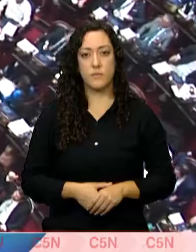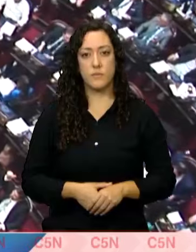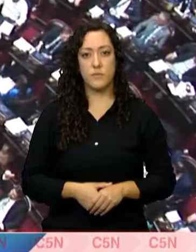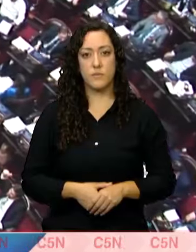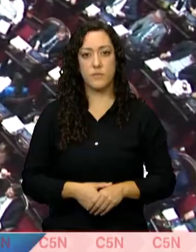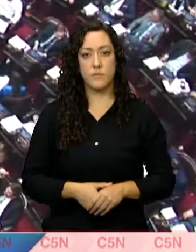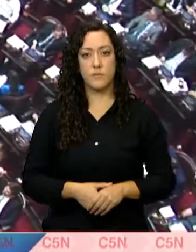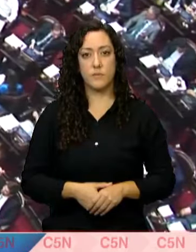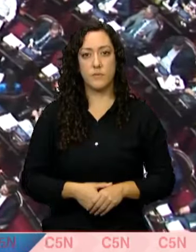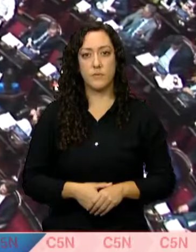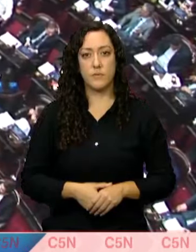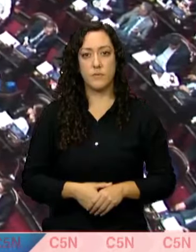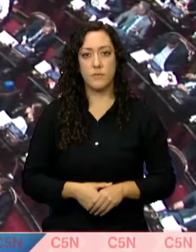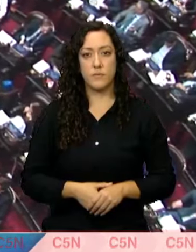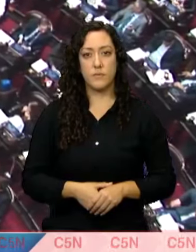Poder Ejecutivo.